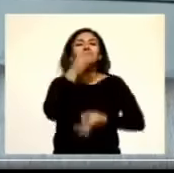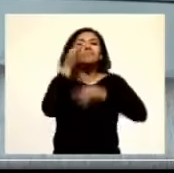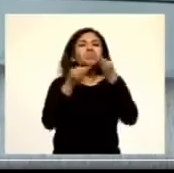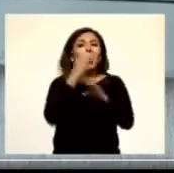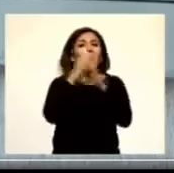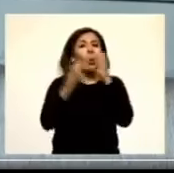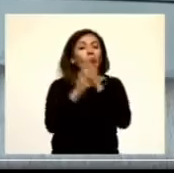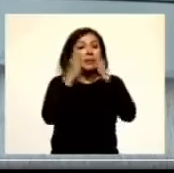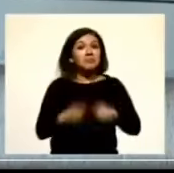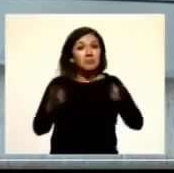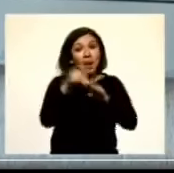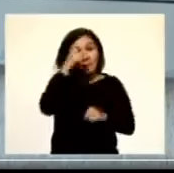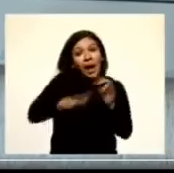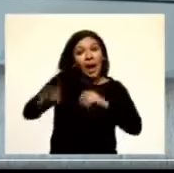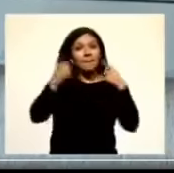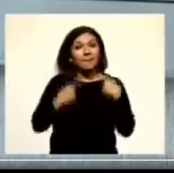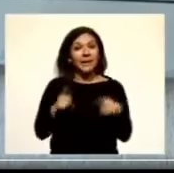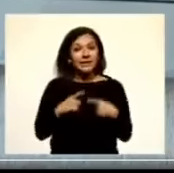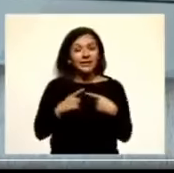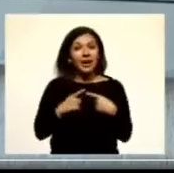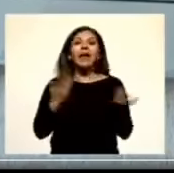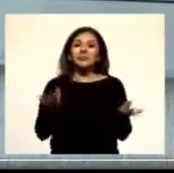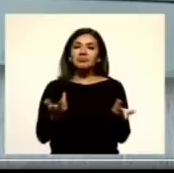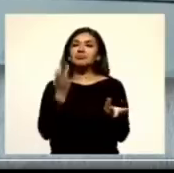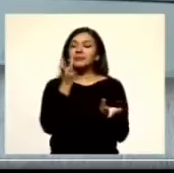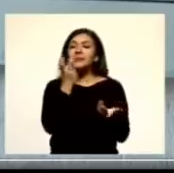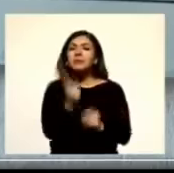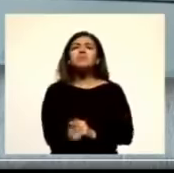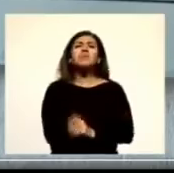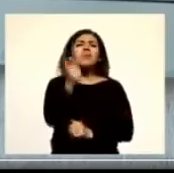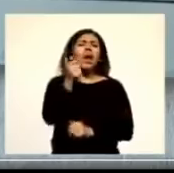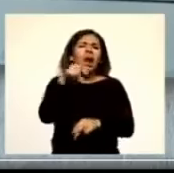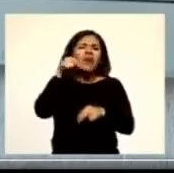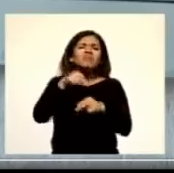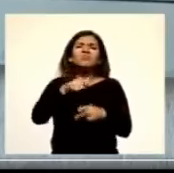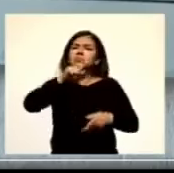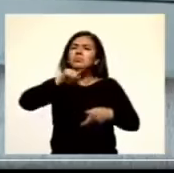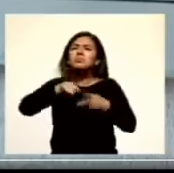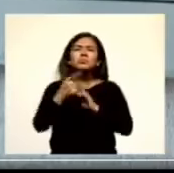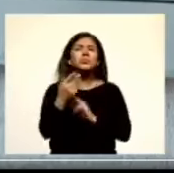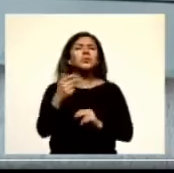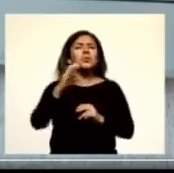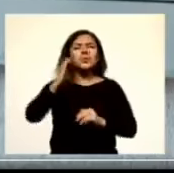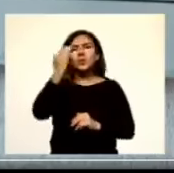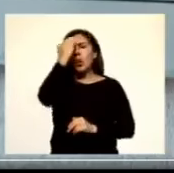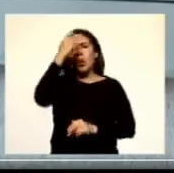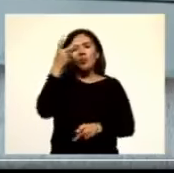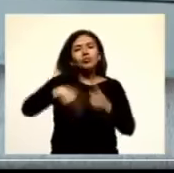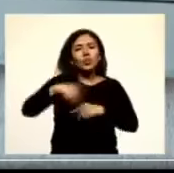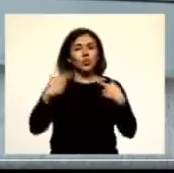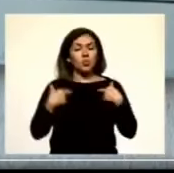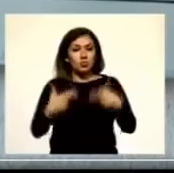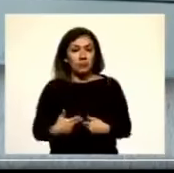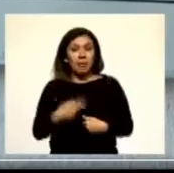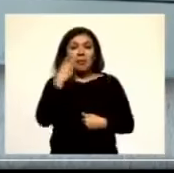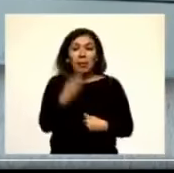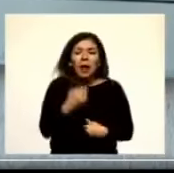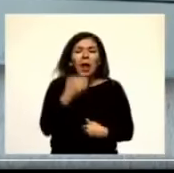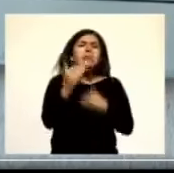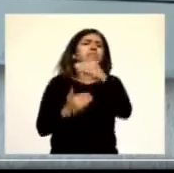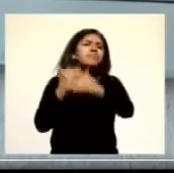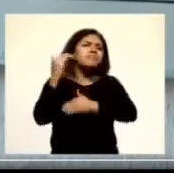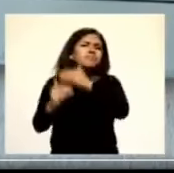para la sociedad. Entonces, es de los primeros instrumentos que conoce la humanidad. De ahí se fue